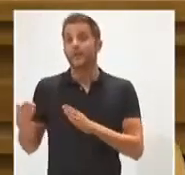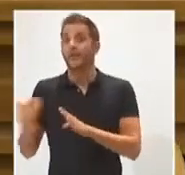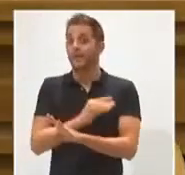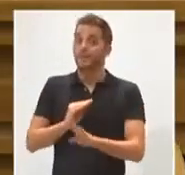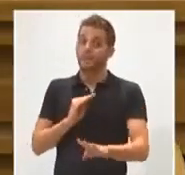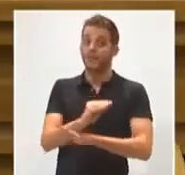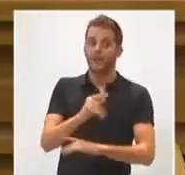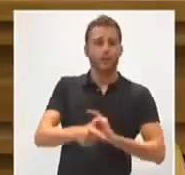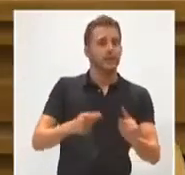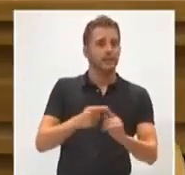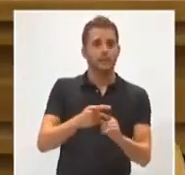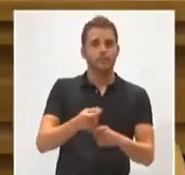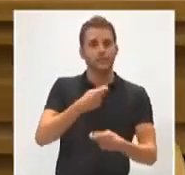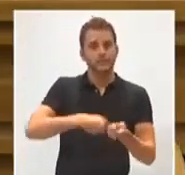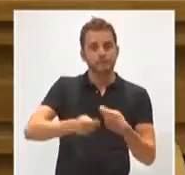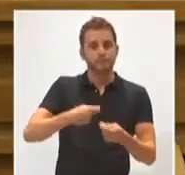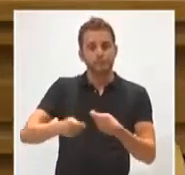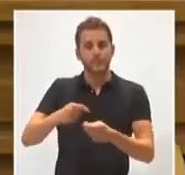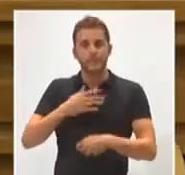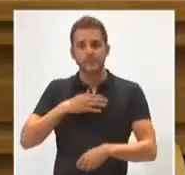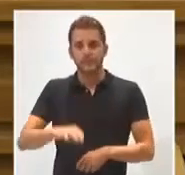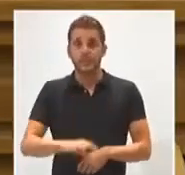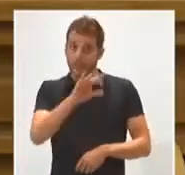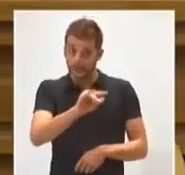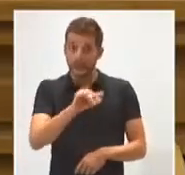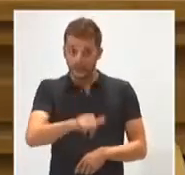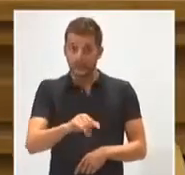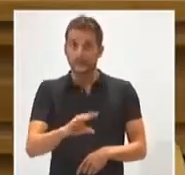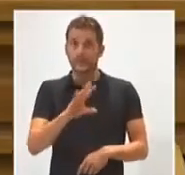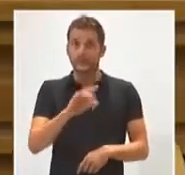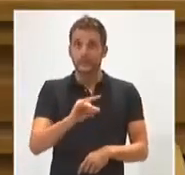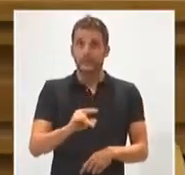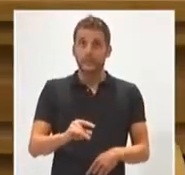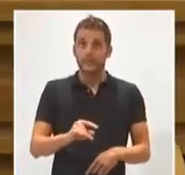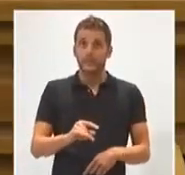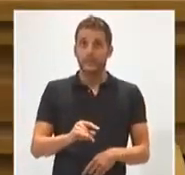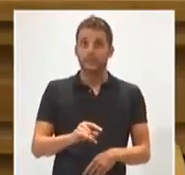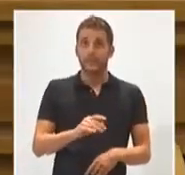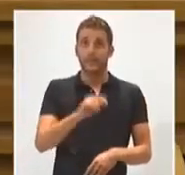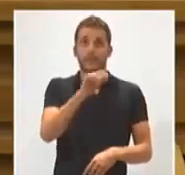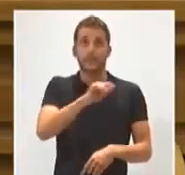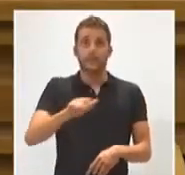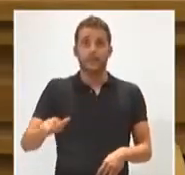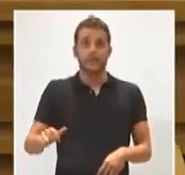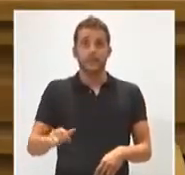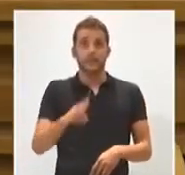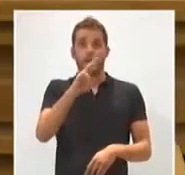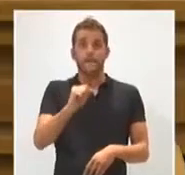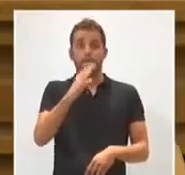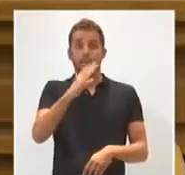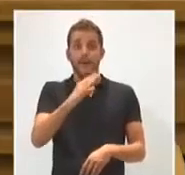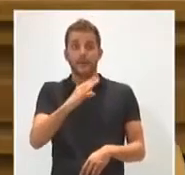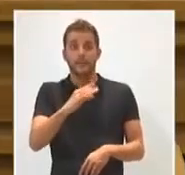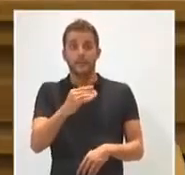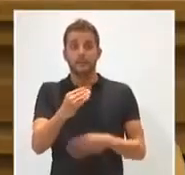pudiera circular y mover la rotación antes y si cobran más lo deben saber ustedes señora -